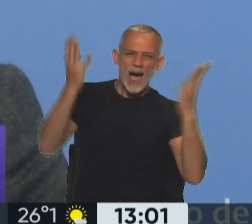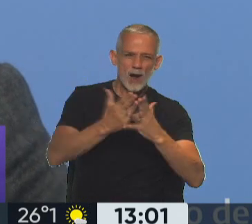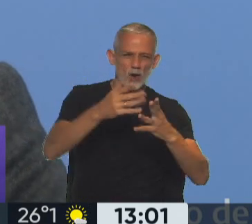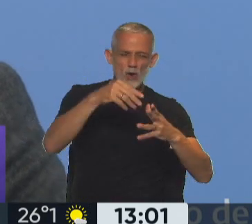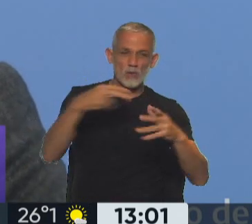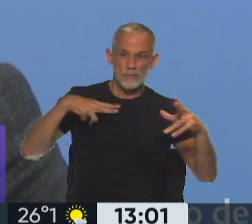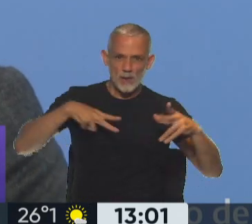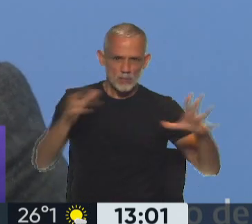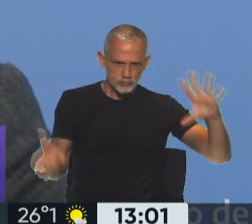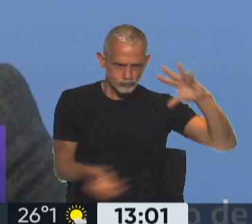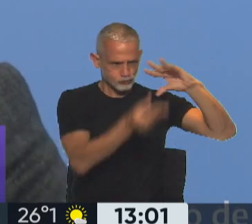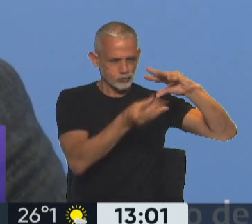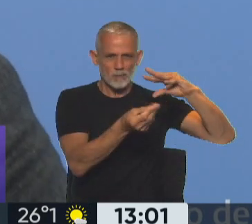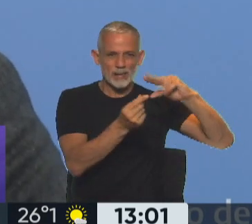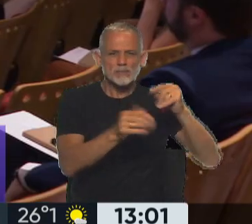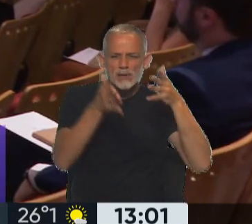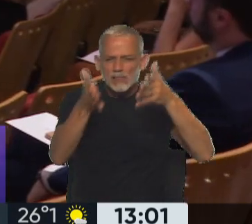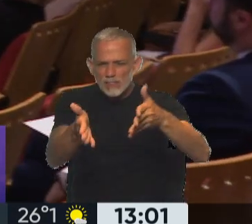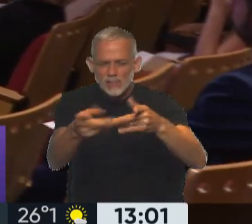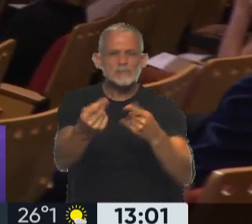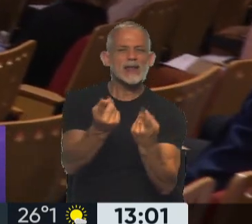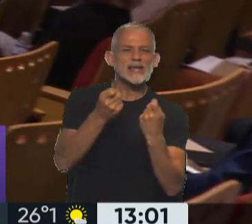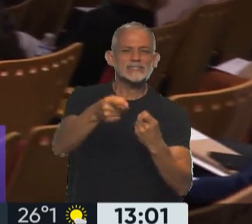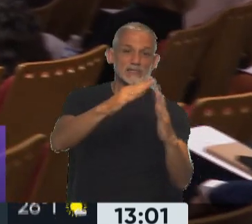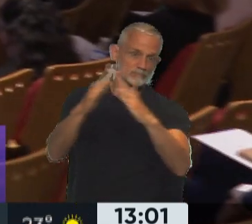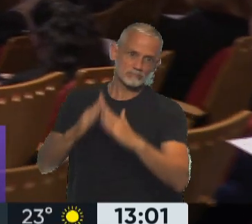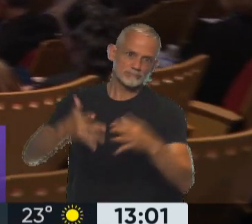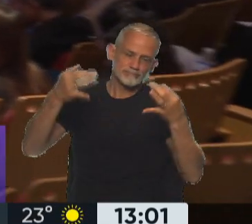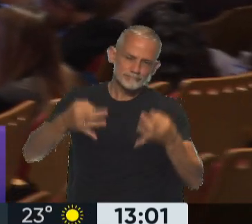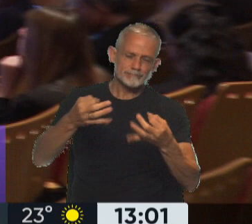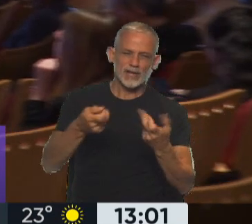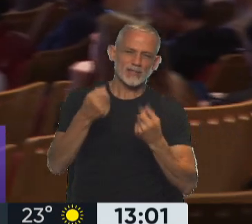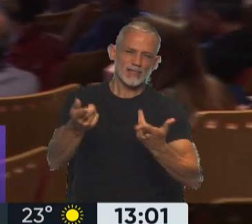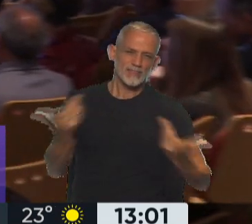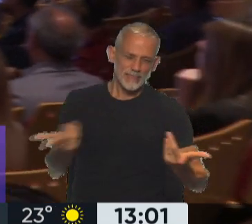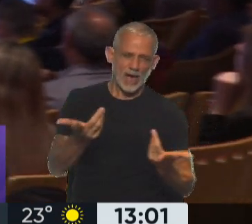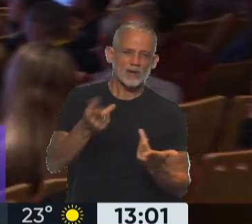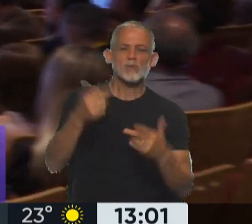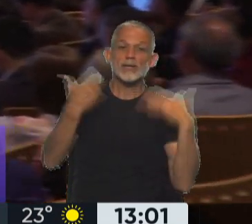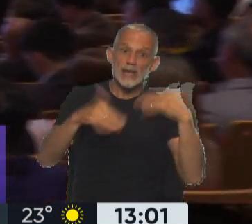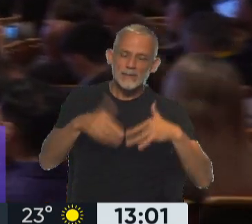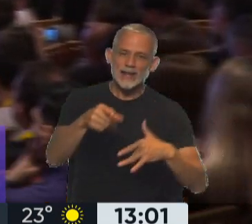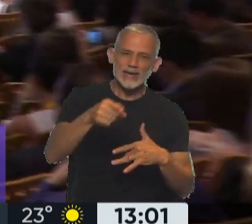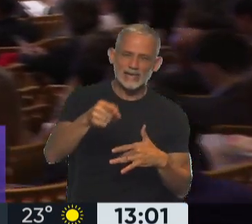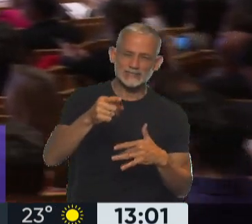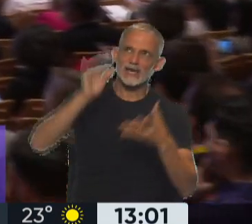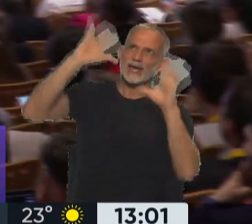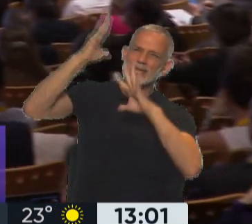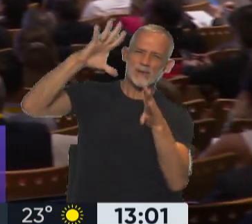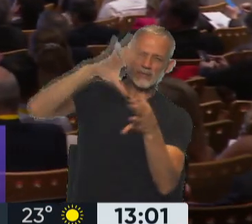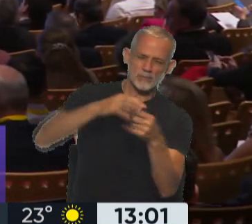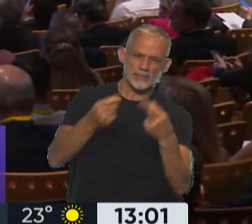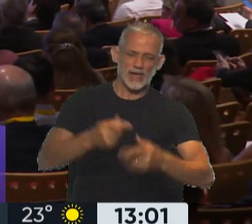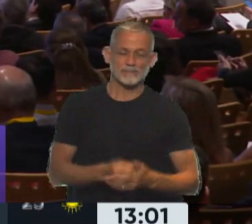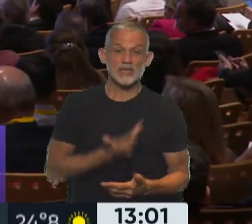hacia uno de los temas más sentidos, la necesidad de vivienda social combinada con la emergencia climática. Si no